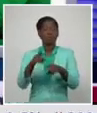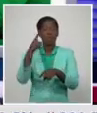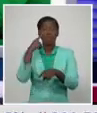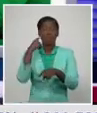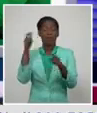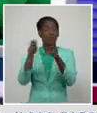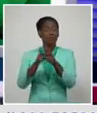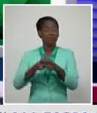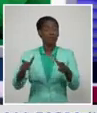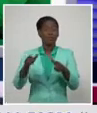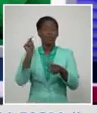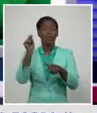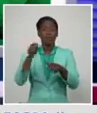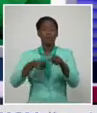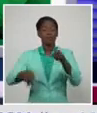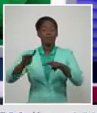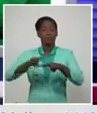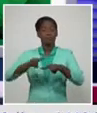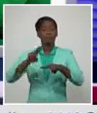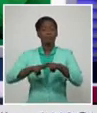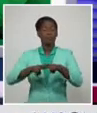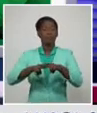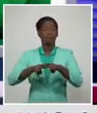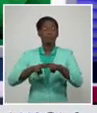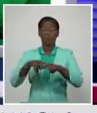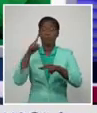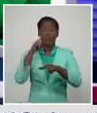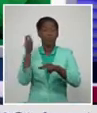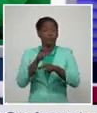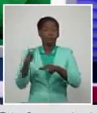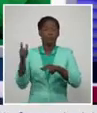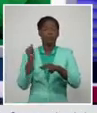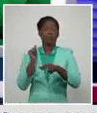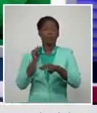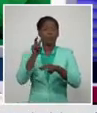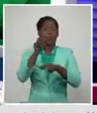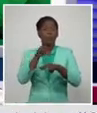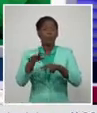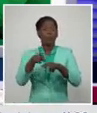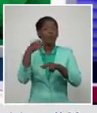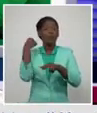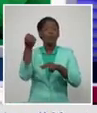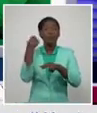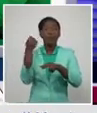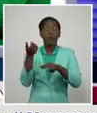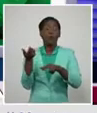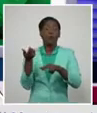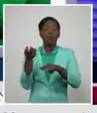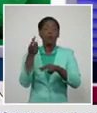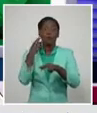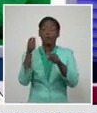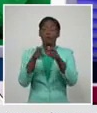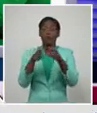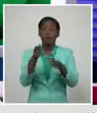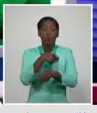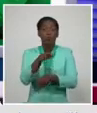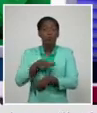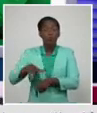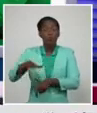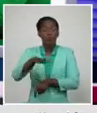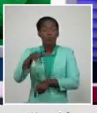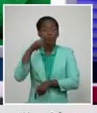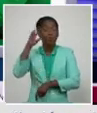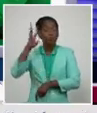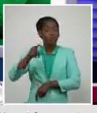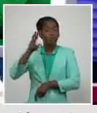además prácticamente aporta el 50% de los casos y algo más diariamente, pues también con un